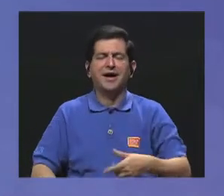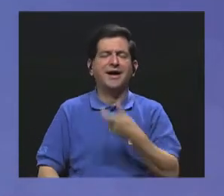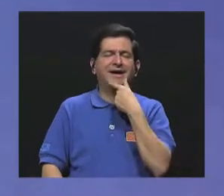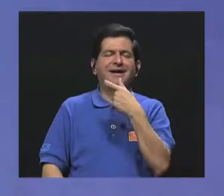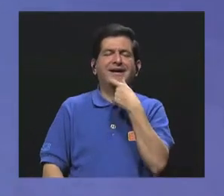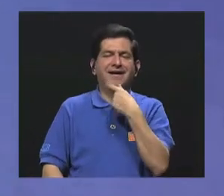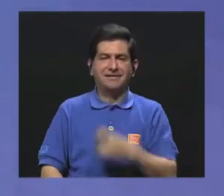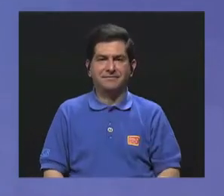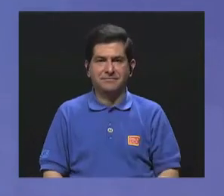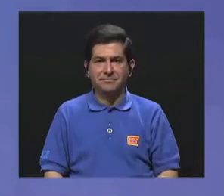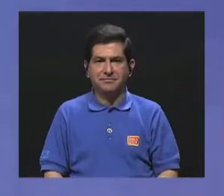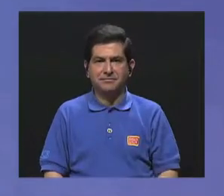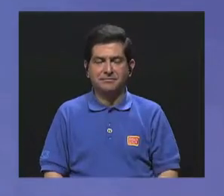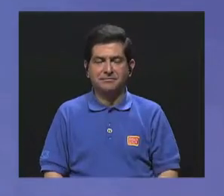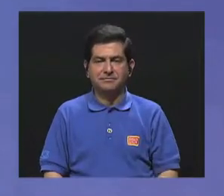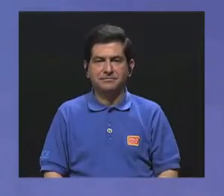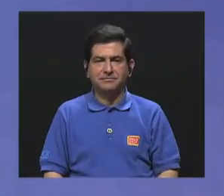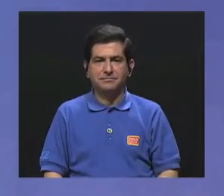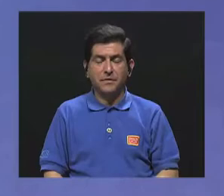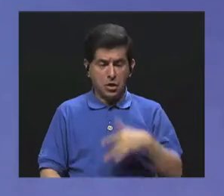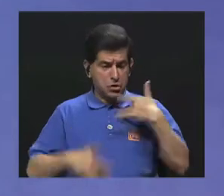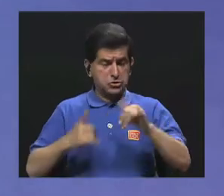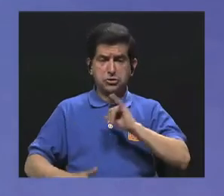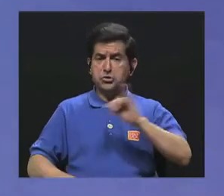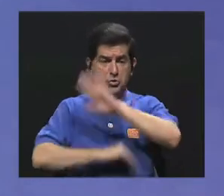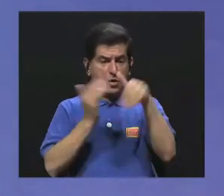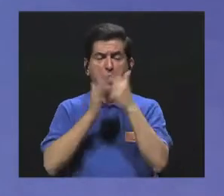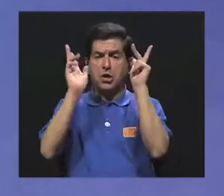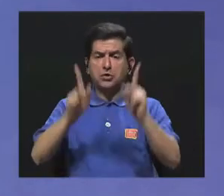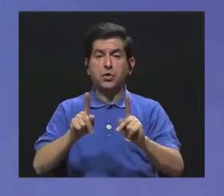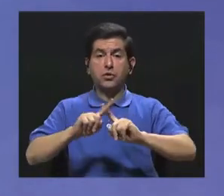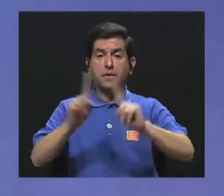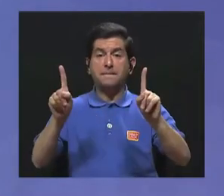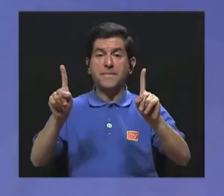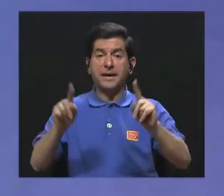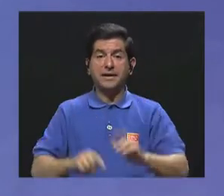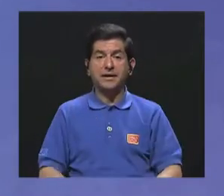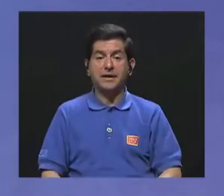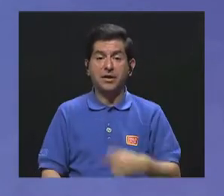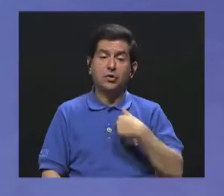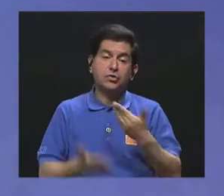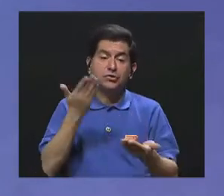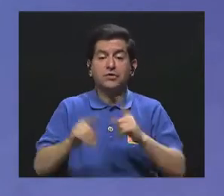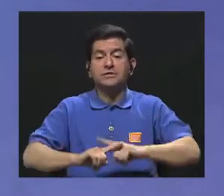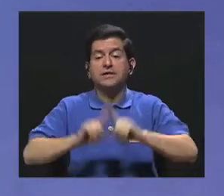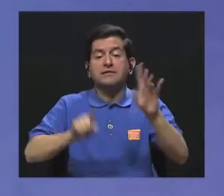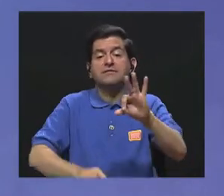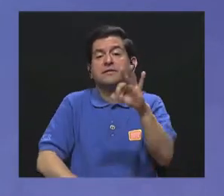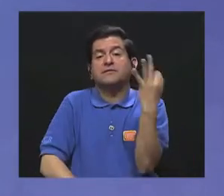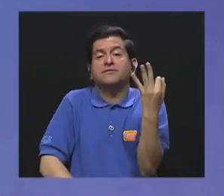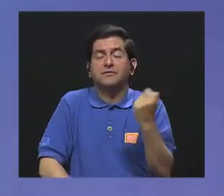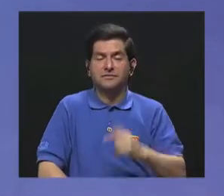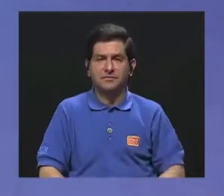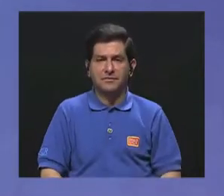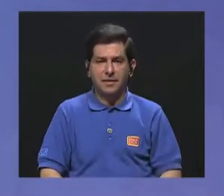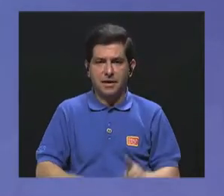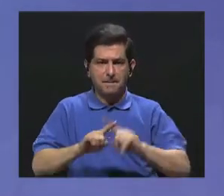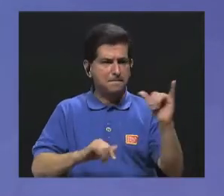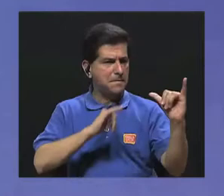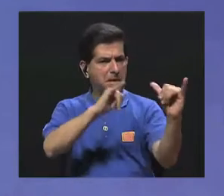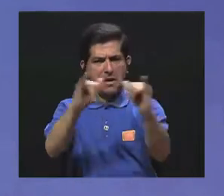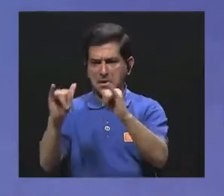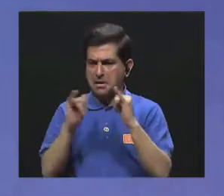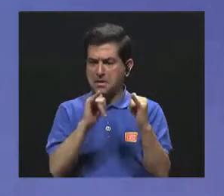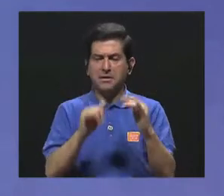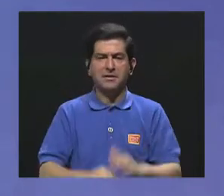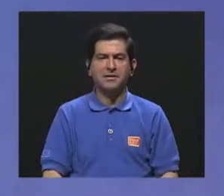o sea, que es, o sea, es como que siento igual que los demás, nada más que lo hago quizás de una forma distinta, sí, pero somos los